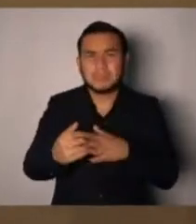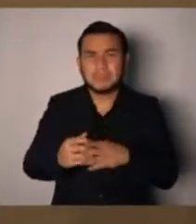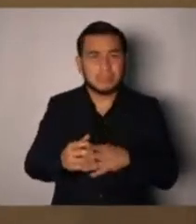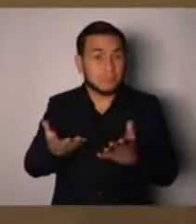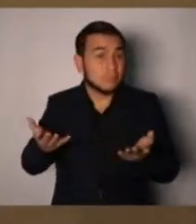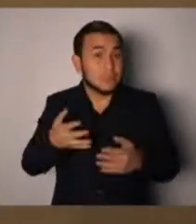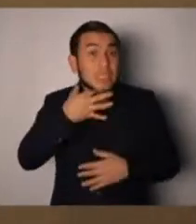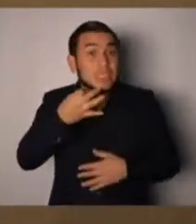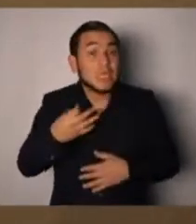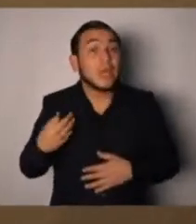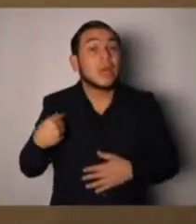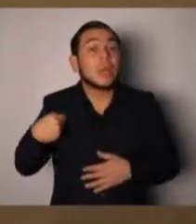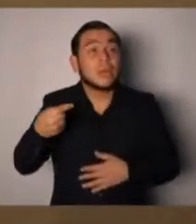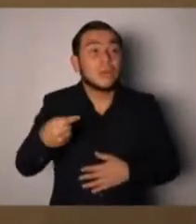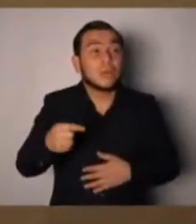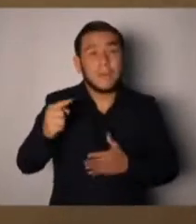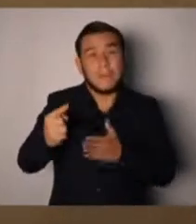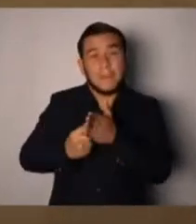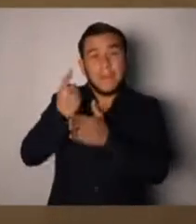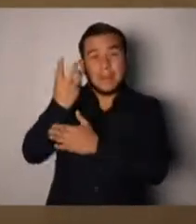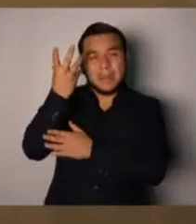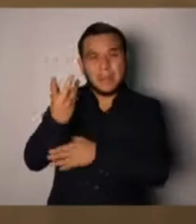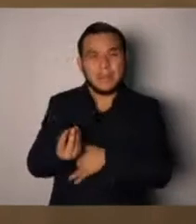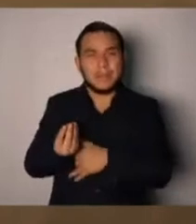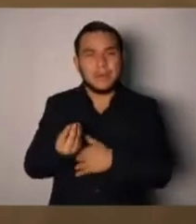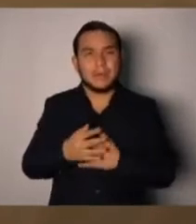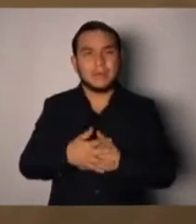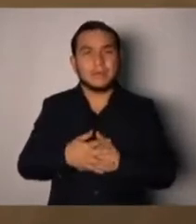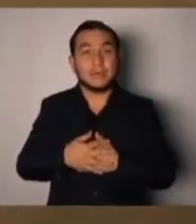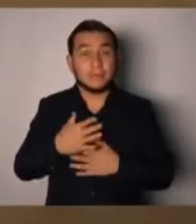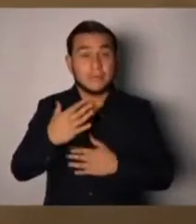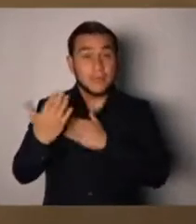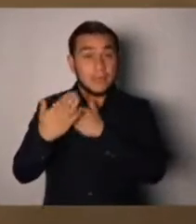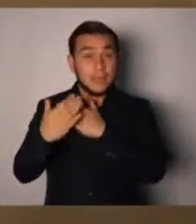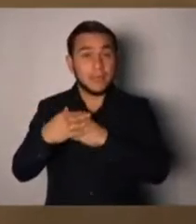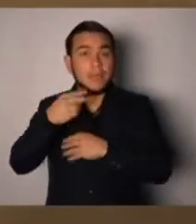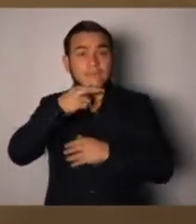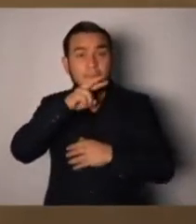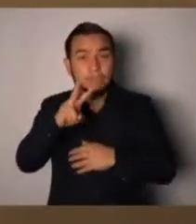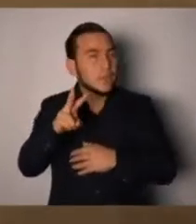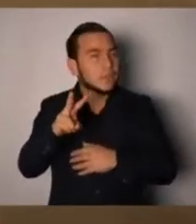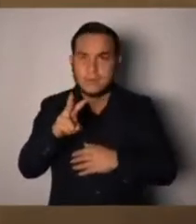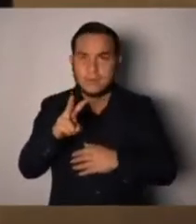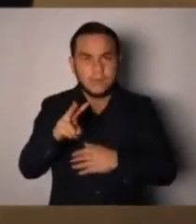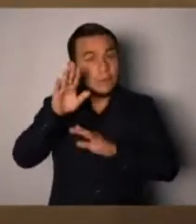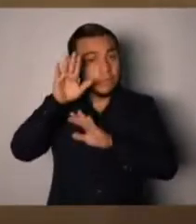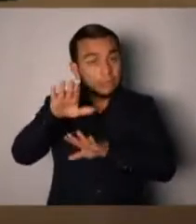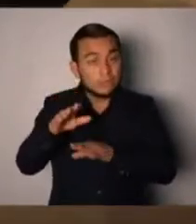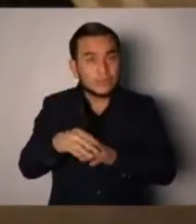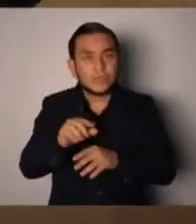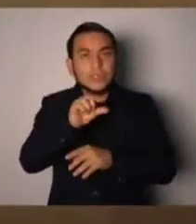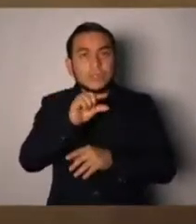cuando el primer día creo que fue si fue el primer día que me dijeron el fmln no cumplido con lo de quitar el nombre de